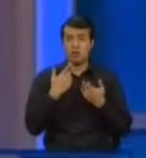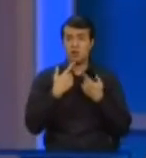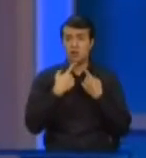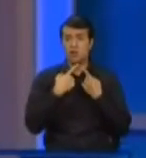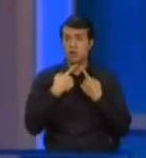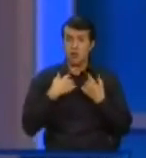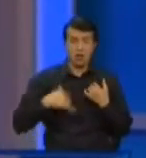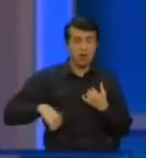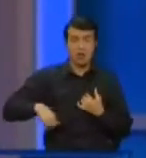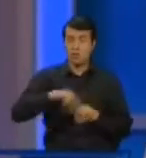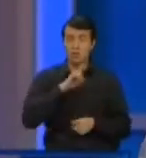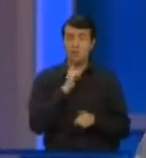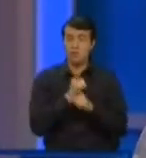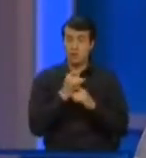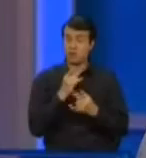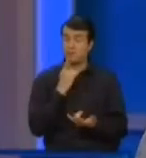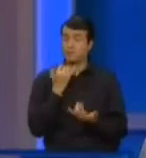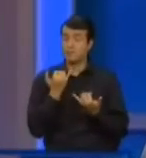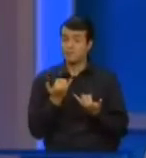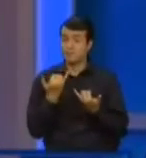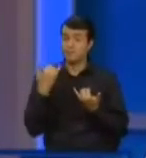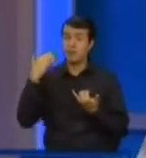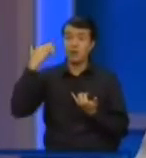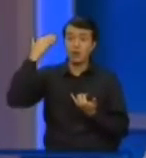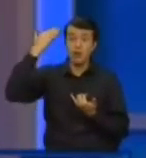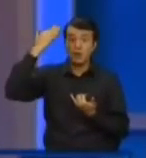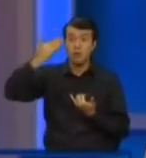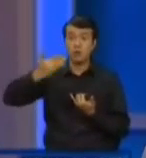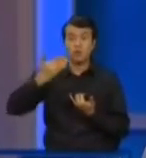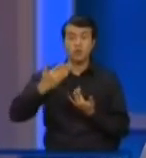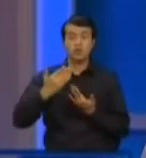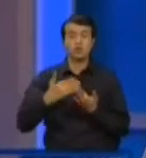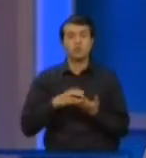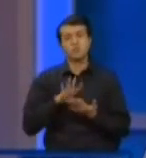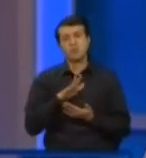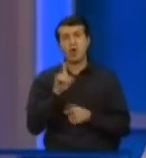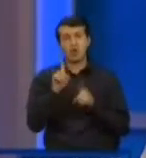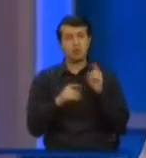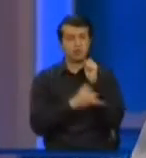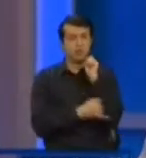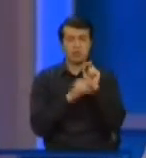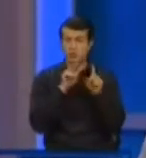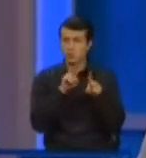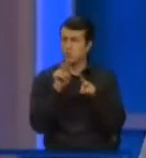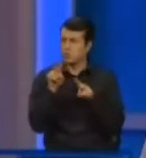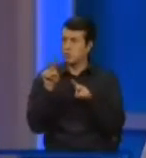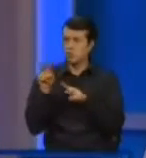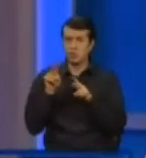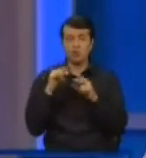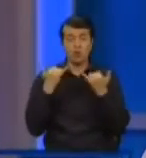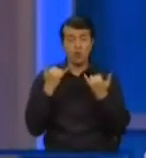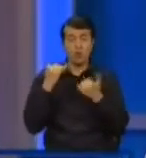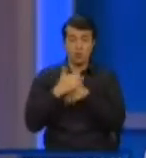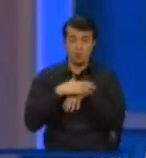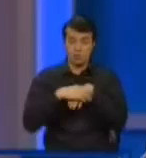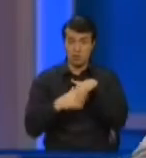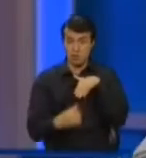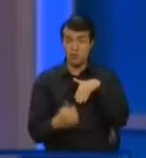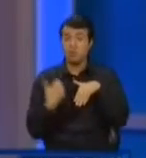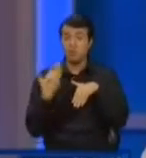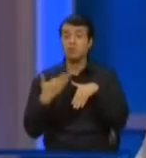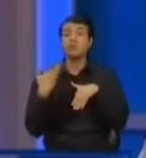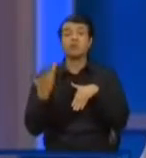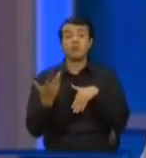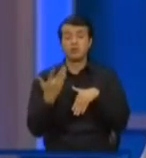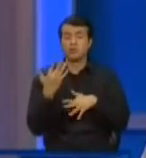diferencias, ya puesto a pensarse en el largo plazo entre lo que ha pasado en unos y otros países. Y lo que tenemos ahora en la región es pues